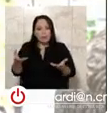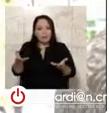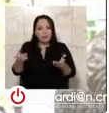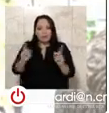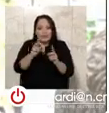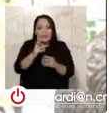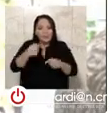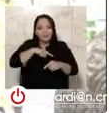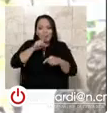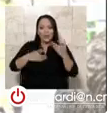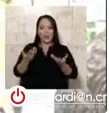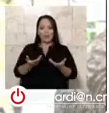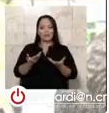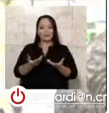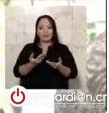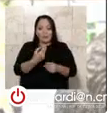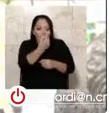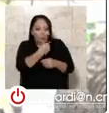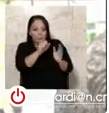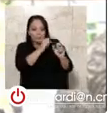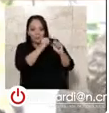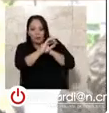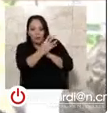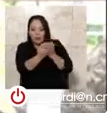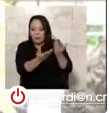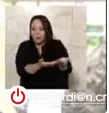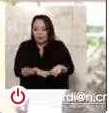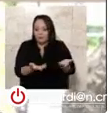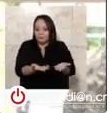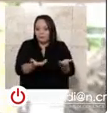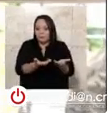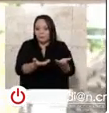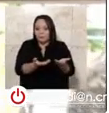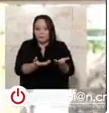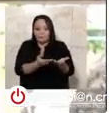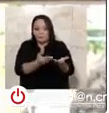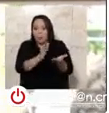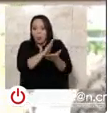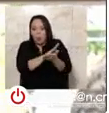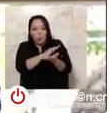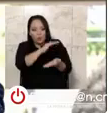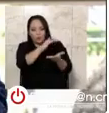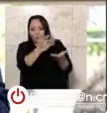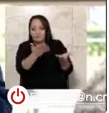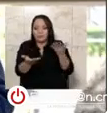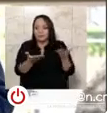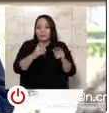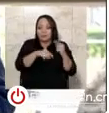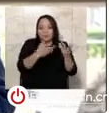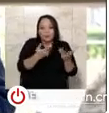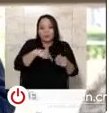una orden mediante darle curso a una acción de inconstitucionalidad no lo impide. También vienen noticias falsas,